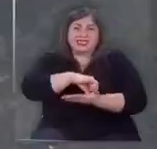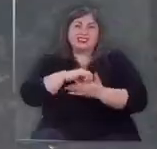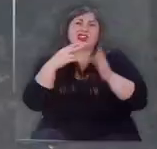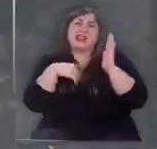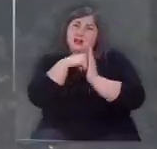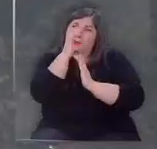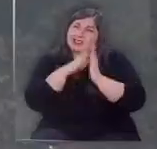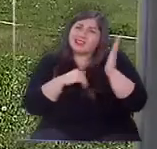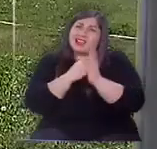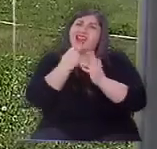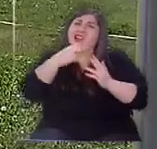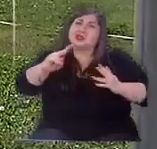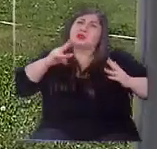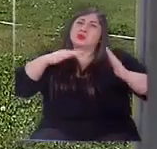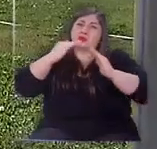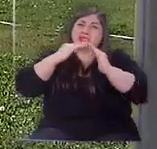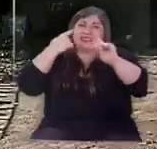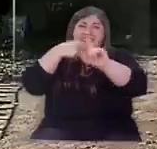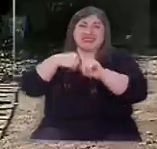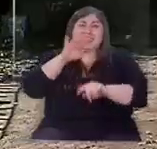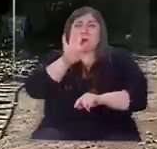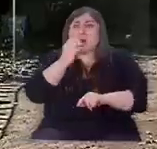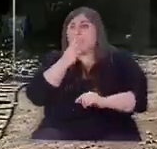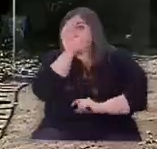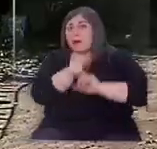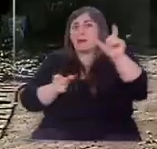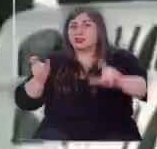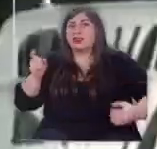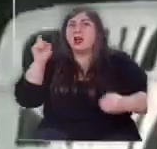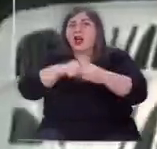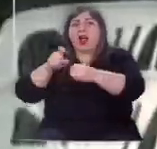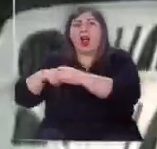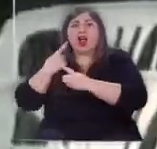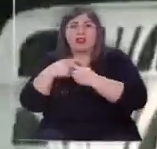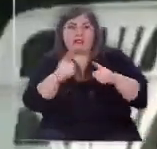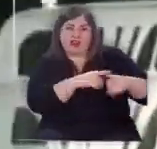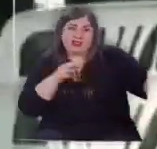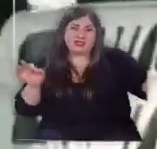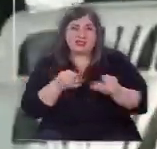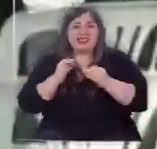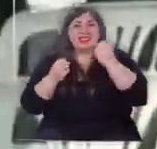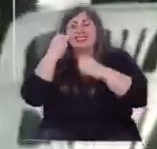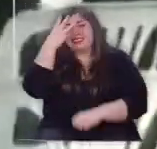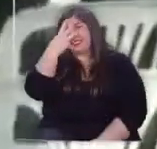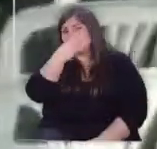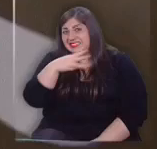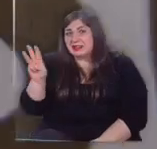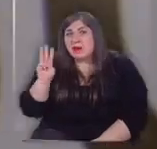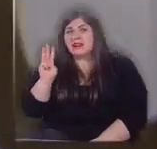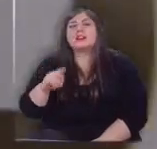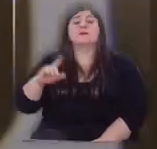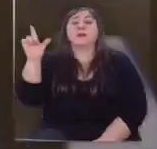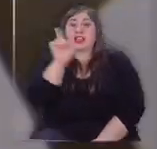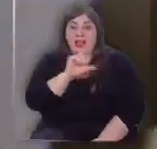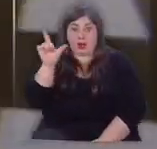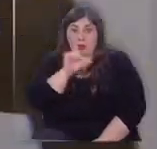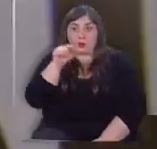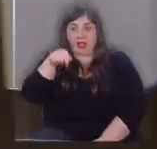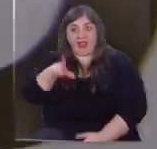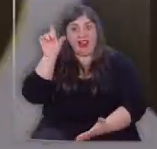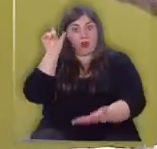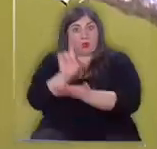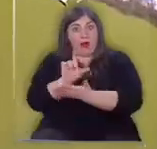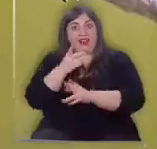Impacto de Dios, donde más de 40 personas participaron en diversas ceremonias durante 3 semanas. Este lunes, la inmobiliaria que arrendó el lugar